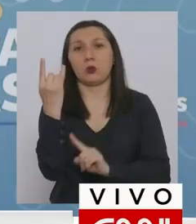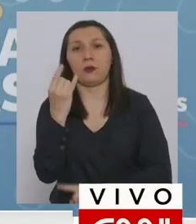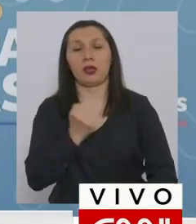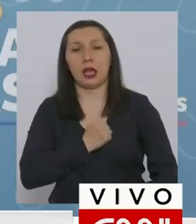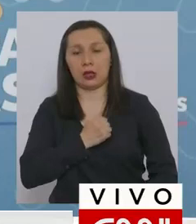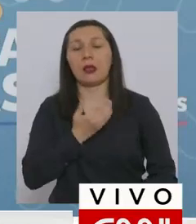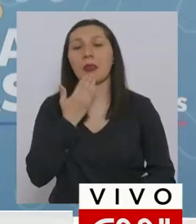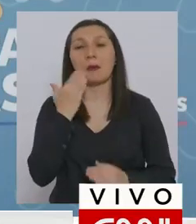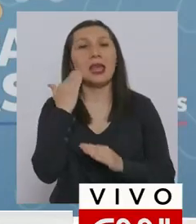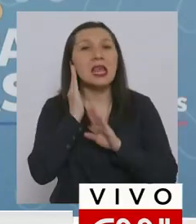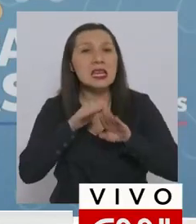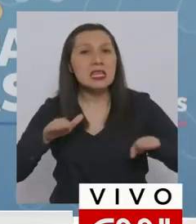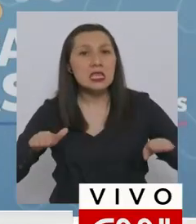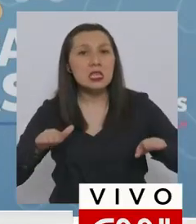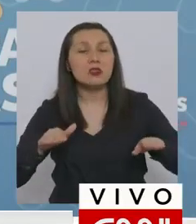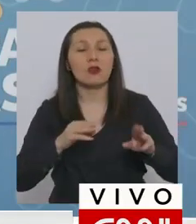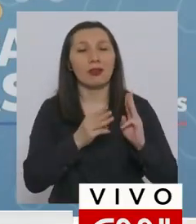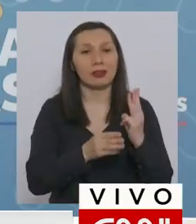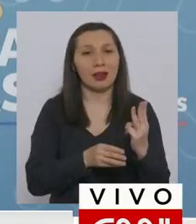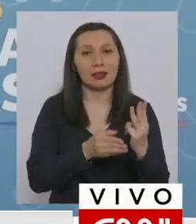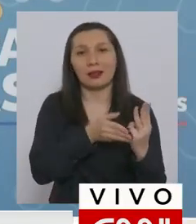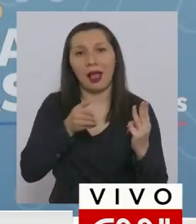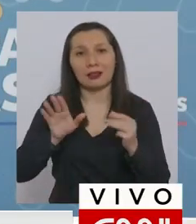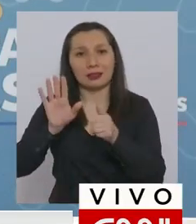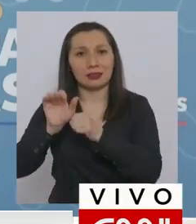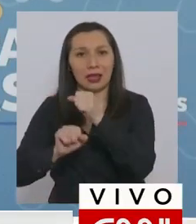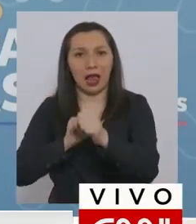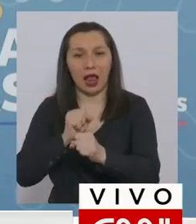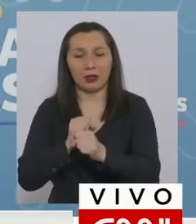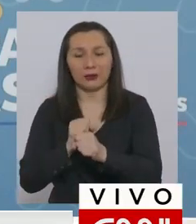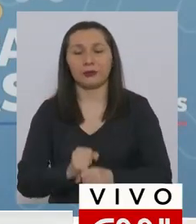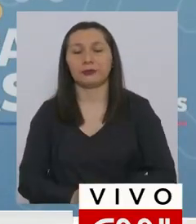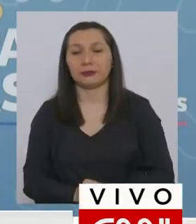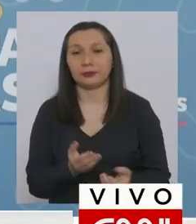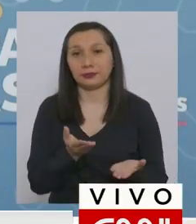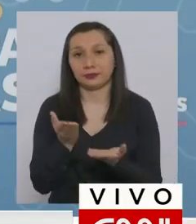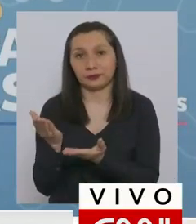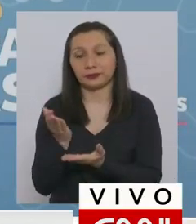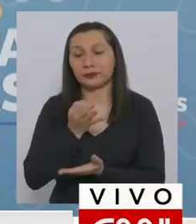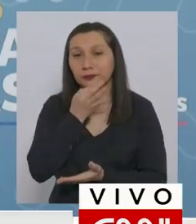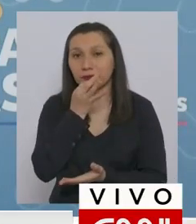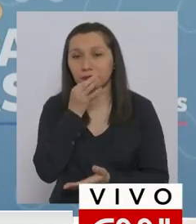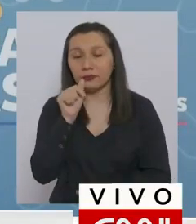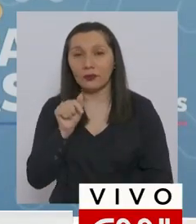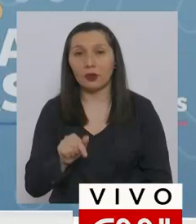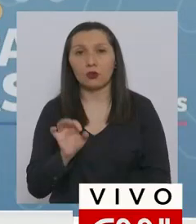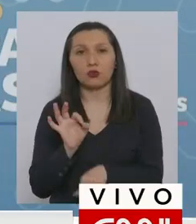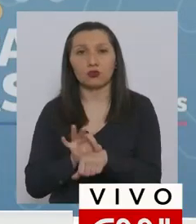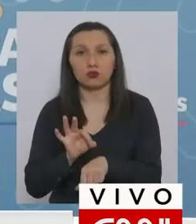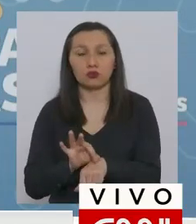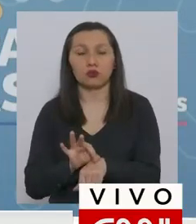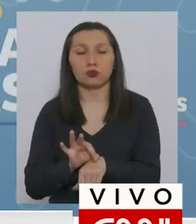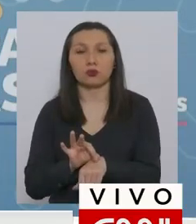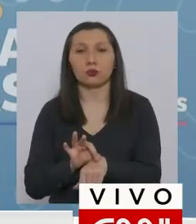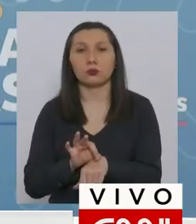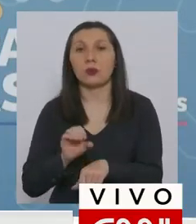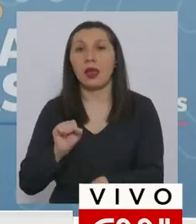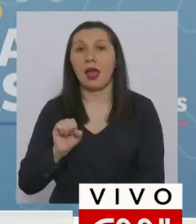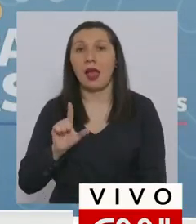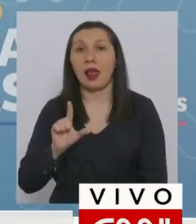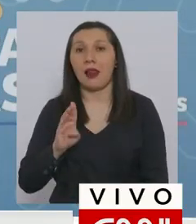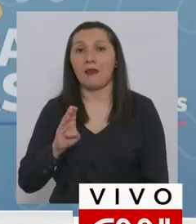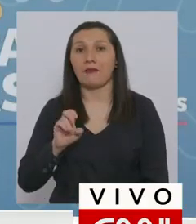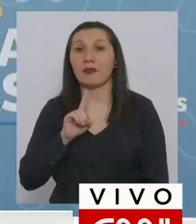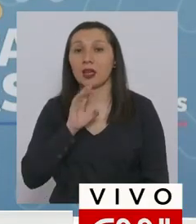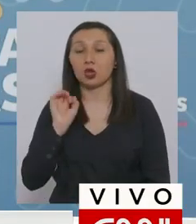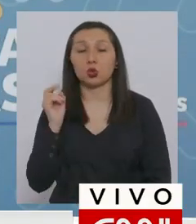les pido encarecidamente a todos los atacameños que vayan a su CEFAM más cercano, que aprovechen estos operativos que se